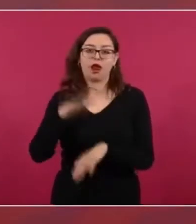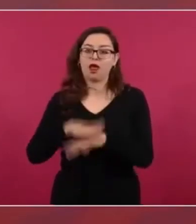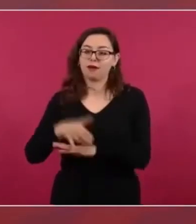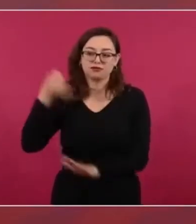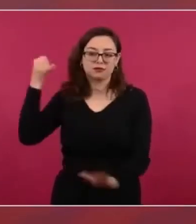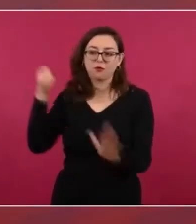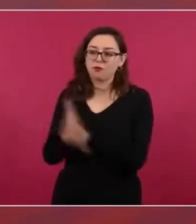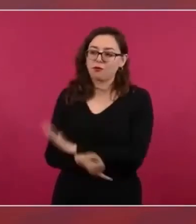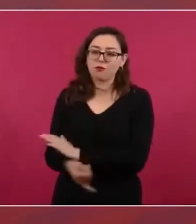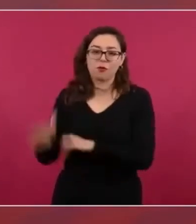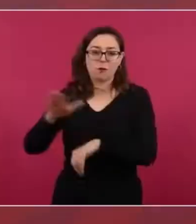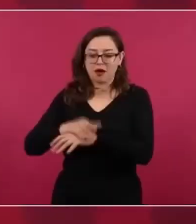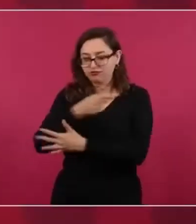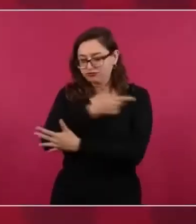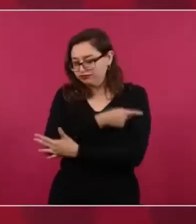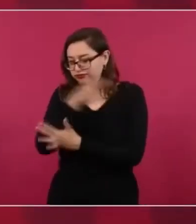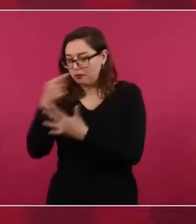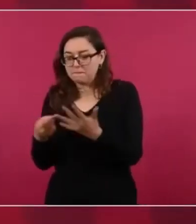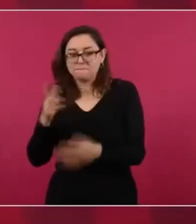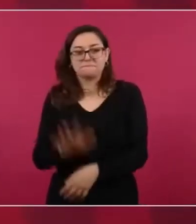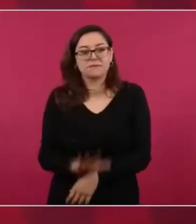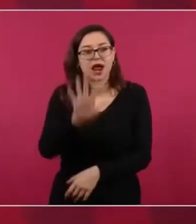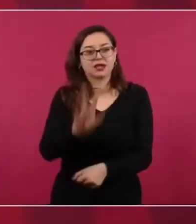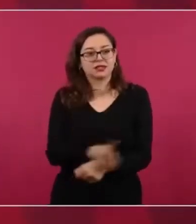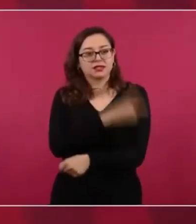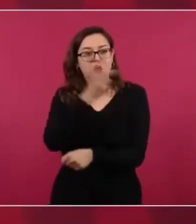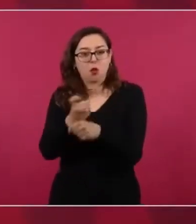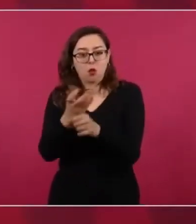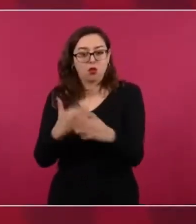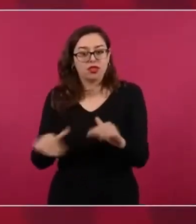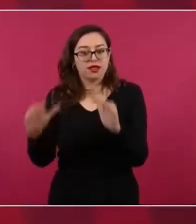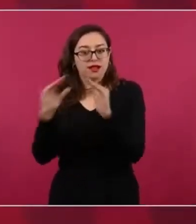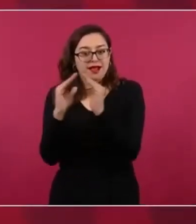La escuela es el segundo hogar.